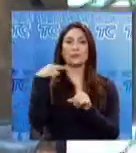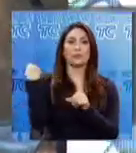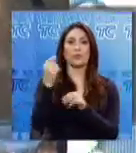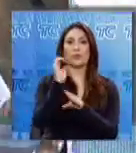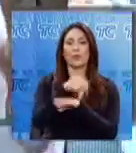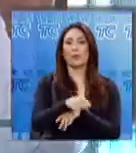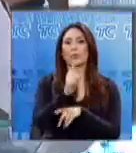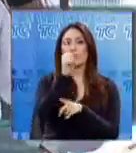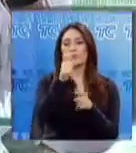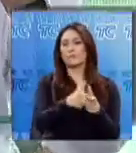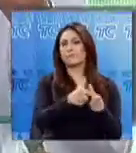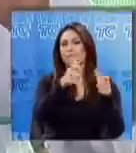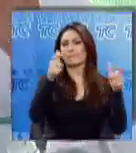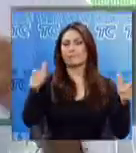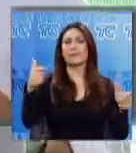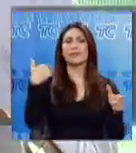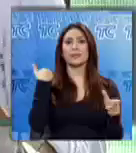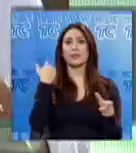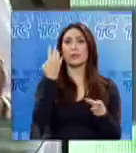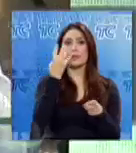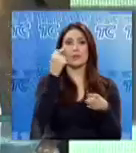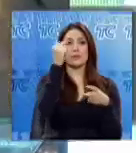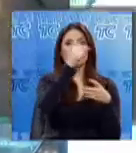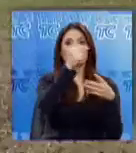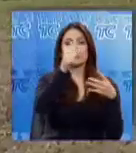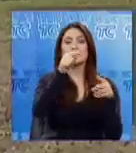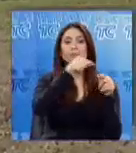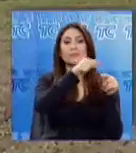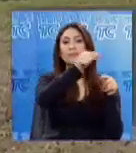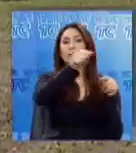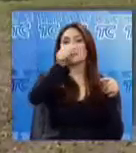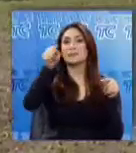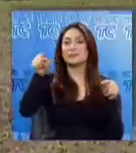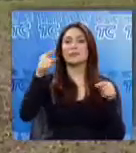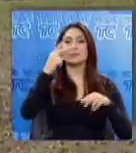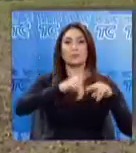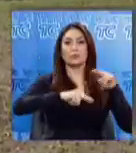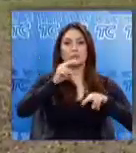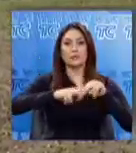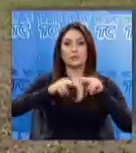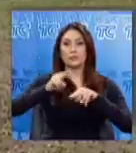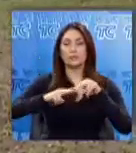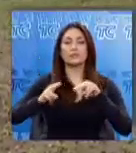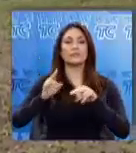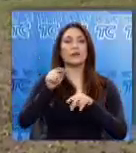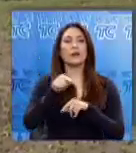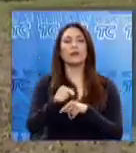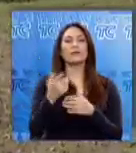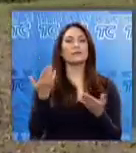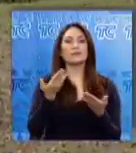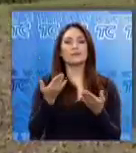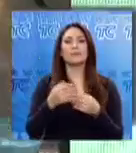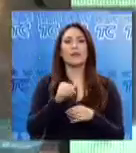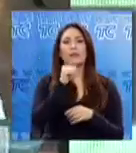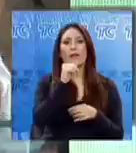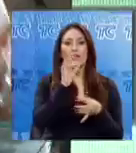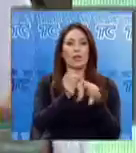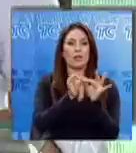país. Ya tenemos 4, pero hemos utilizado infraestructuras que estaban a medio